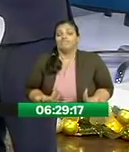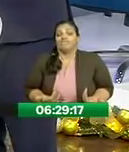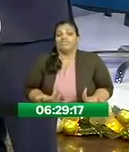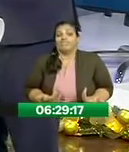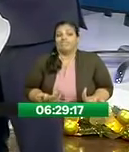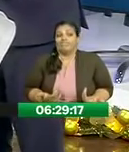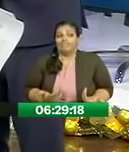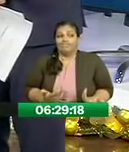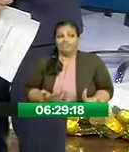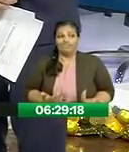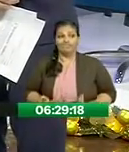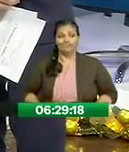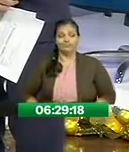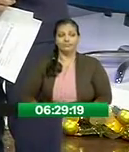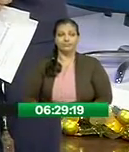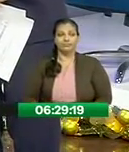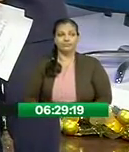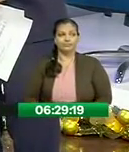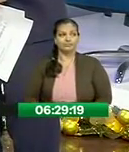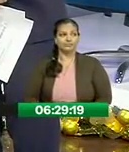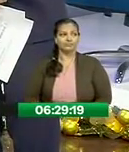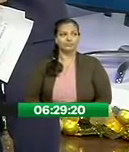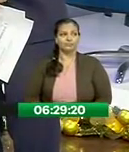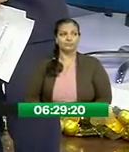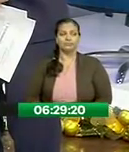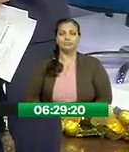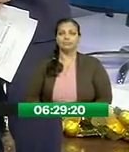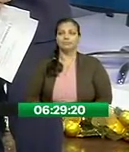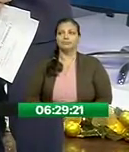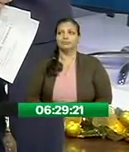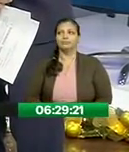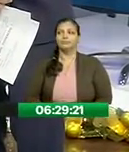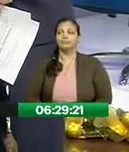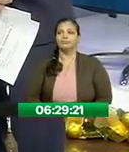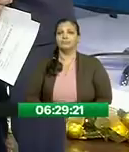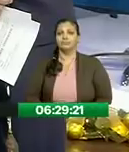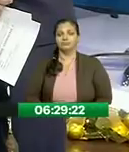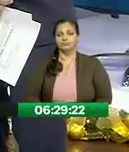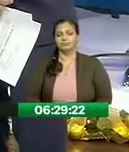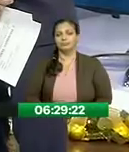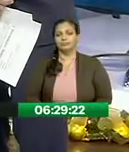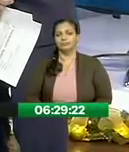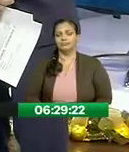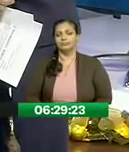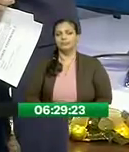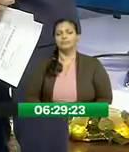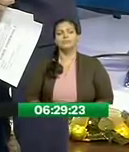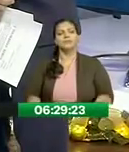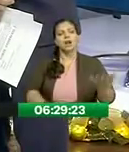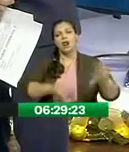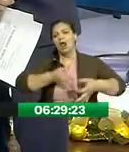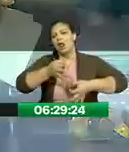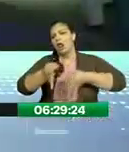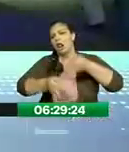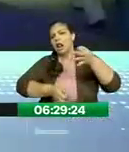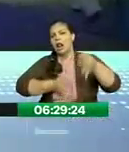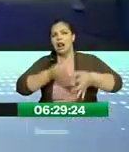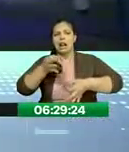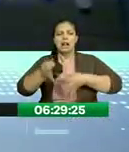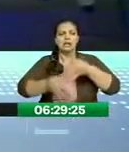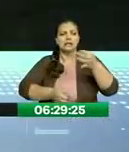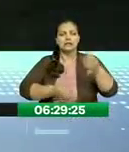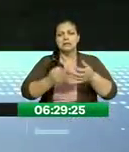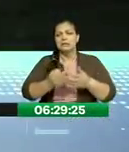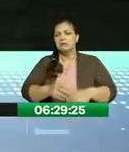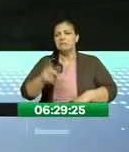Ahí está un traguito de agua para el golpero. Con eso es que empezamos a narrar del asunto de... A hablar sobre este tema que